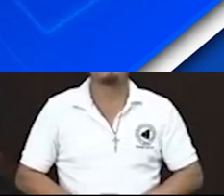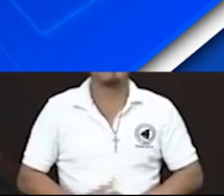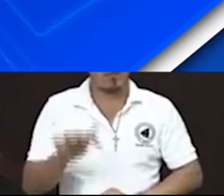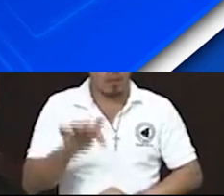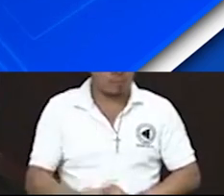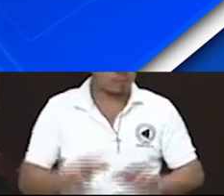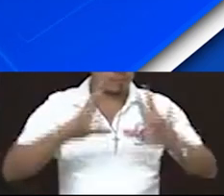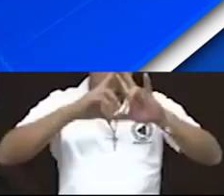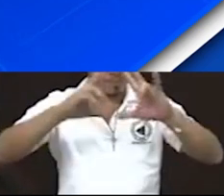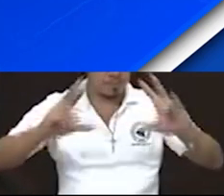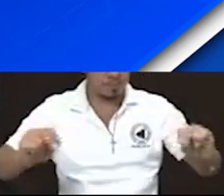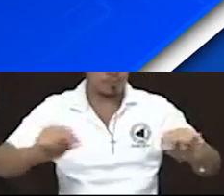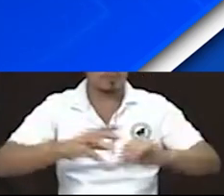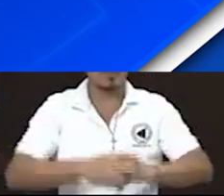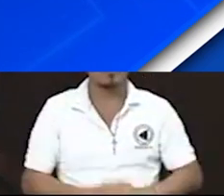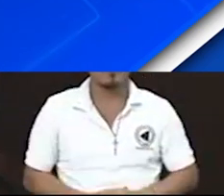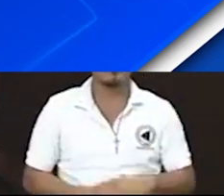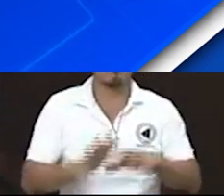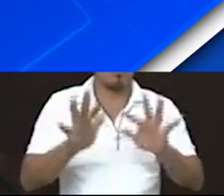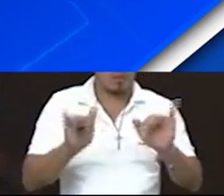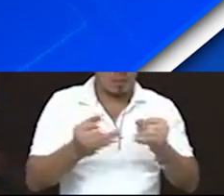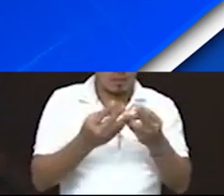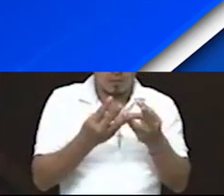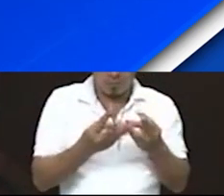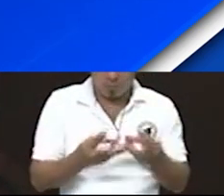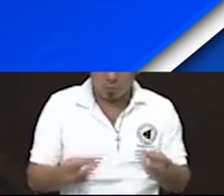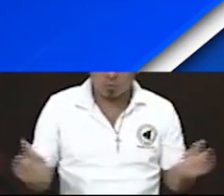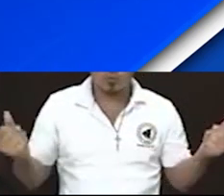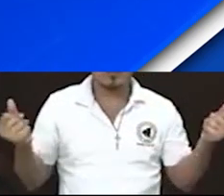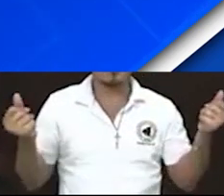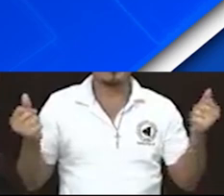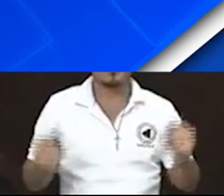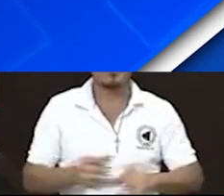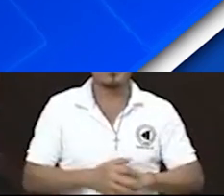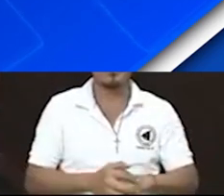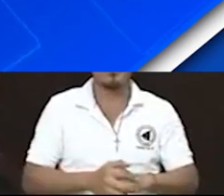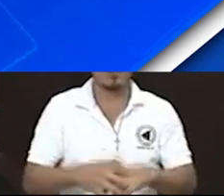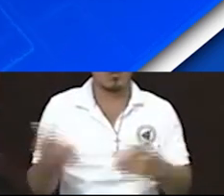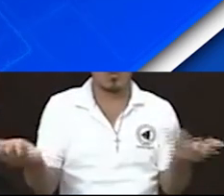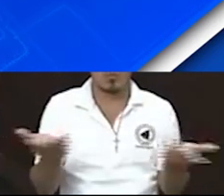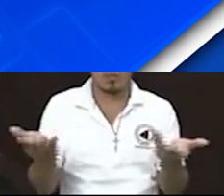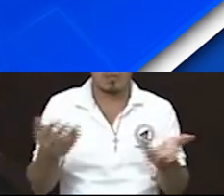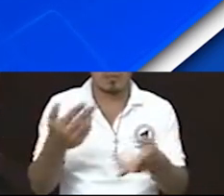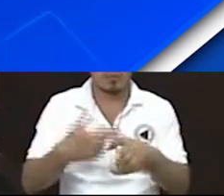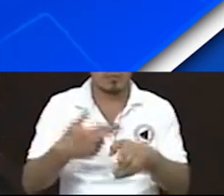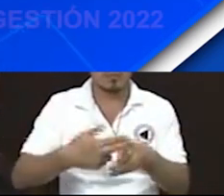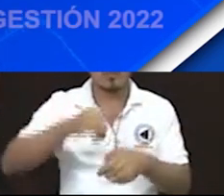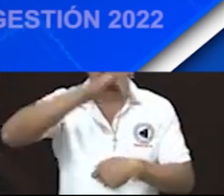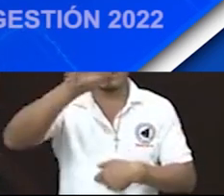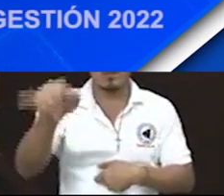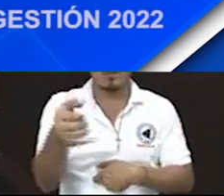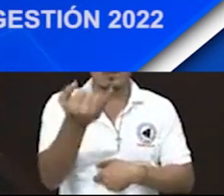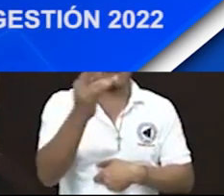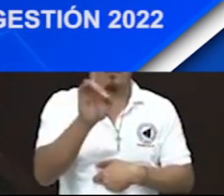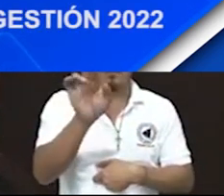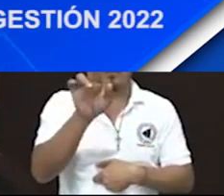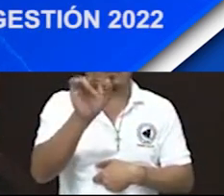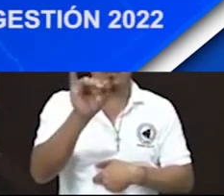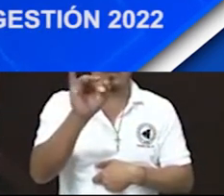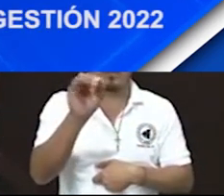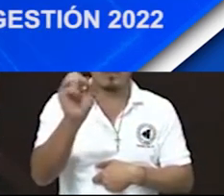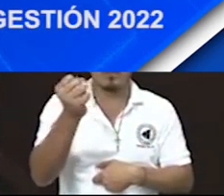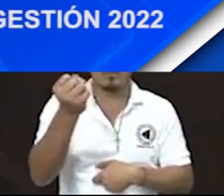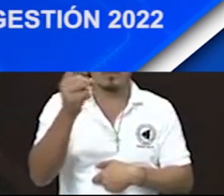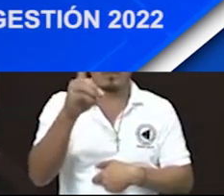Nuestro país ha logrado superar el estatus de jurisdicción con deficiencias